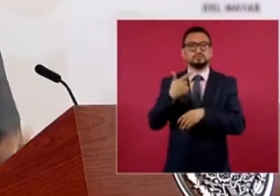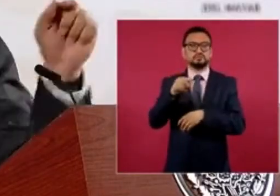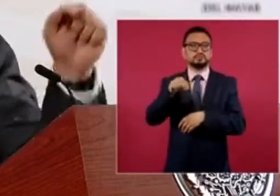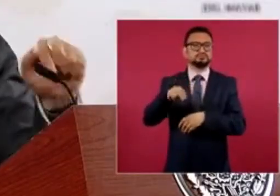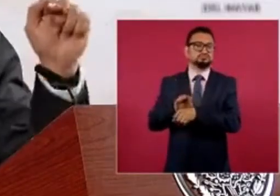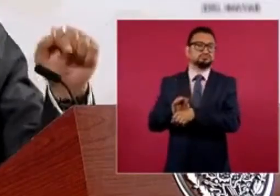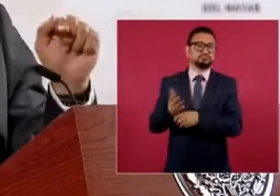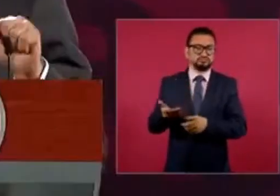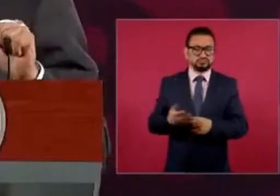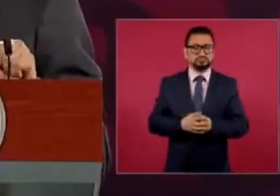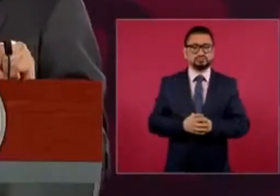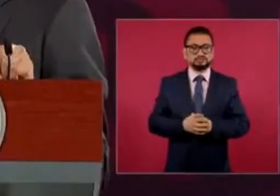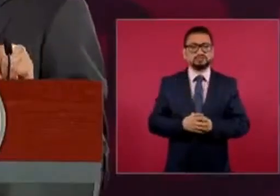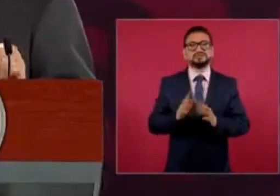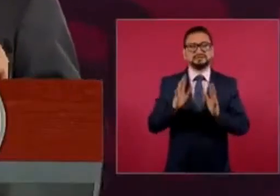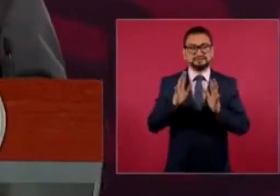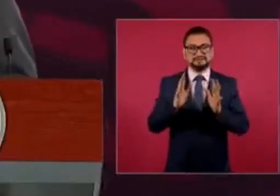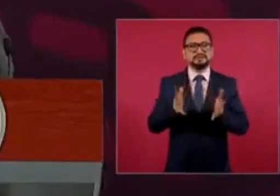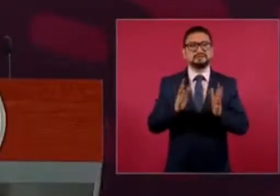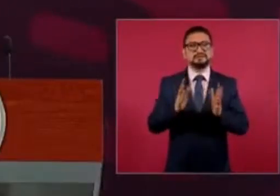Ya hay